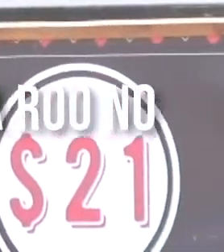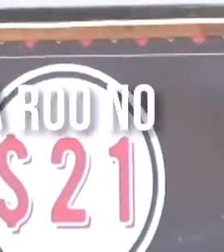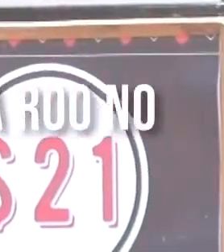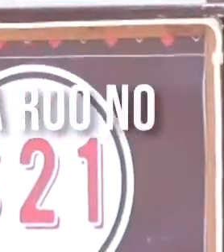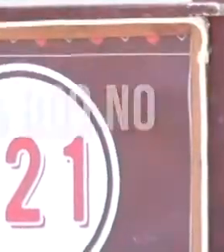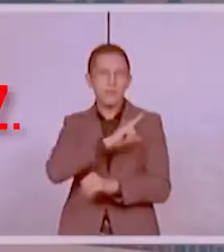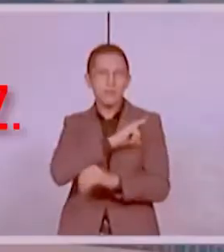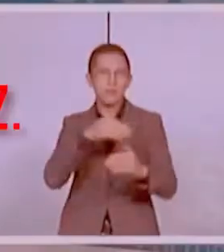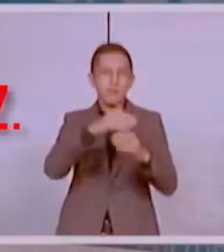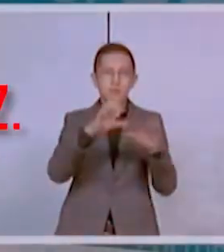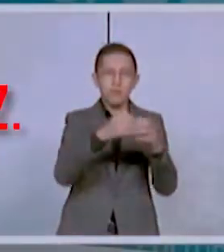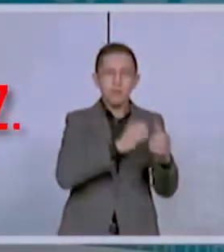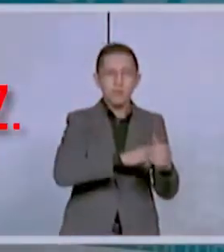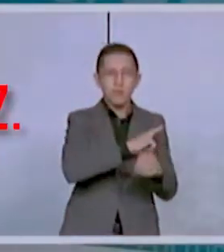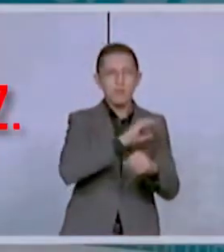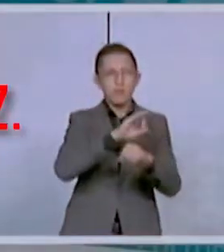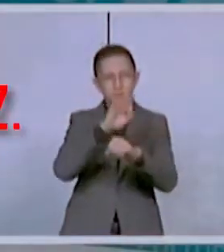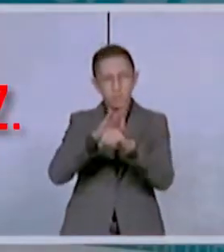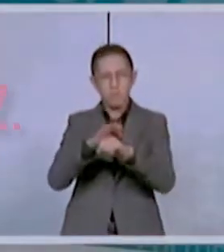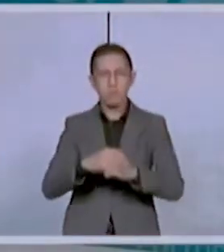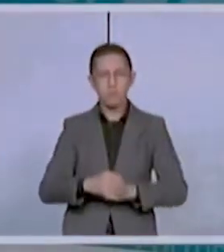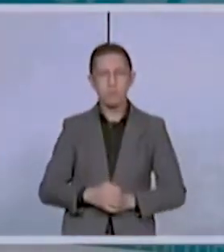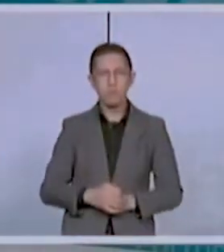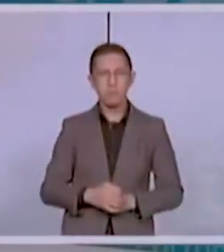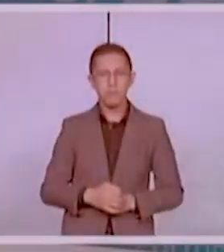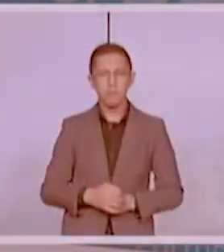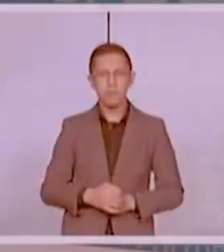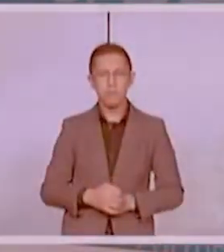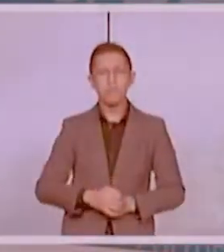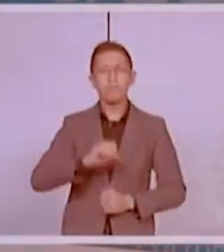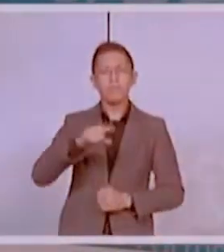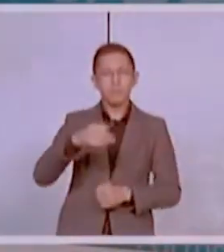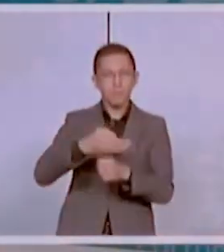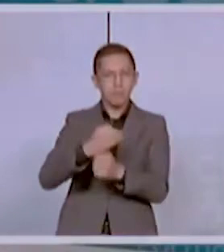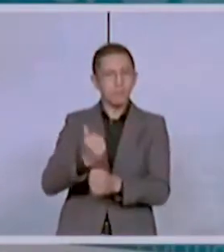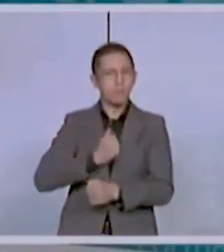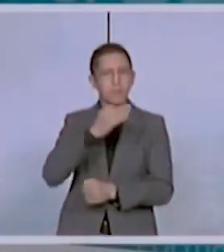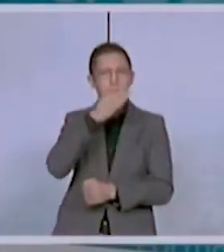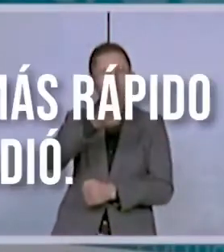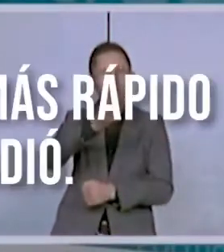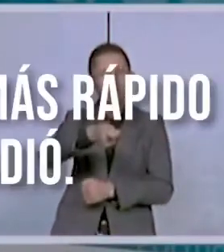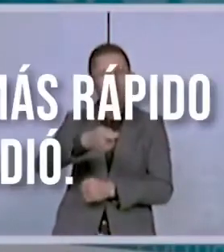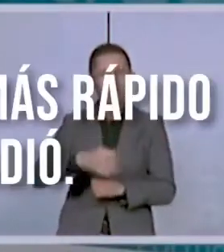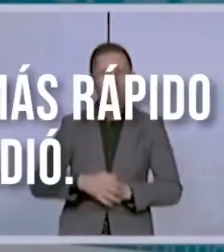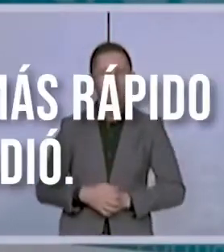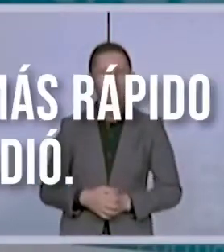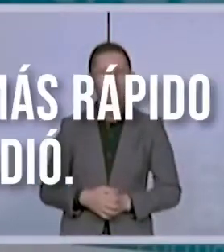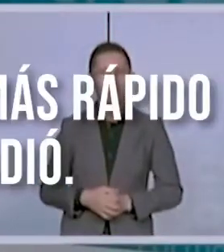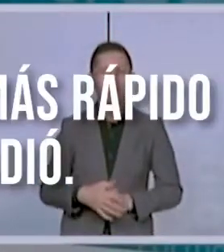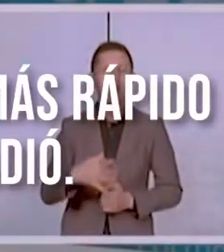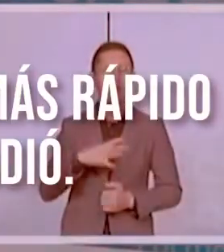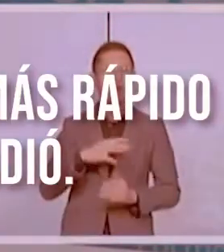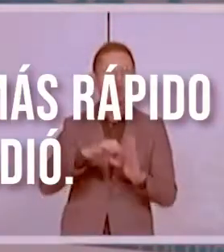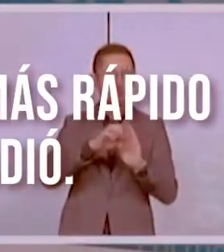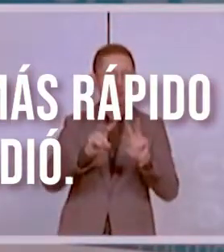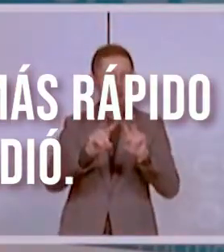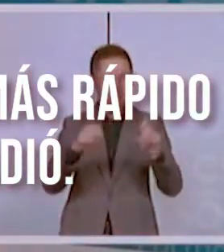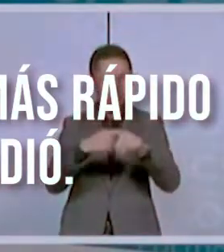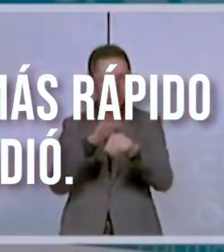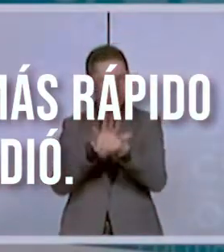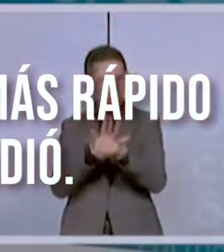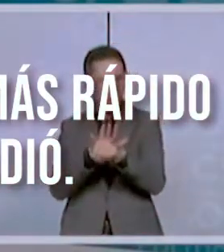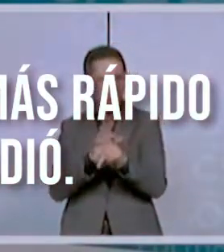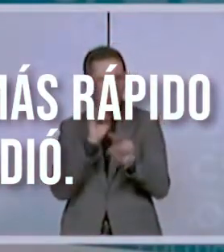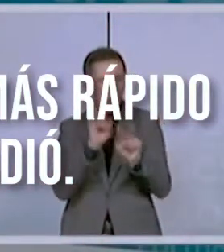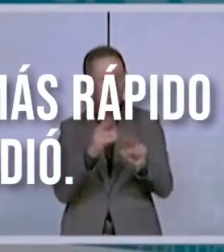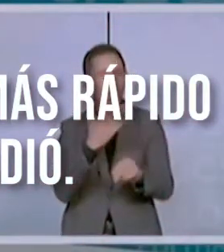manifestó el gobernador Carlos Joaquín González. Con el esfuerzo de todos y a través del plan Juntos Reactivemos Quintana Roo, somos la entidad que más rápido ha